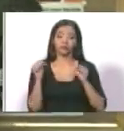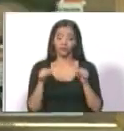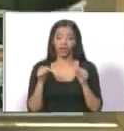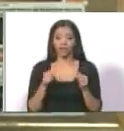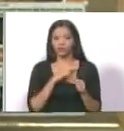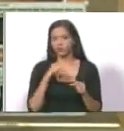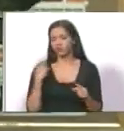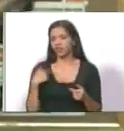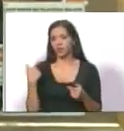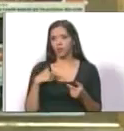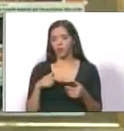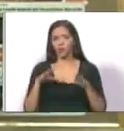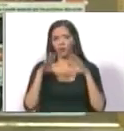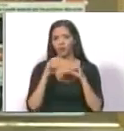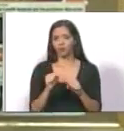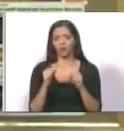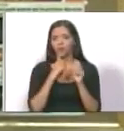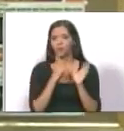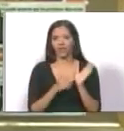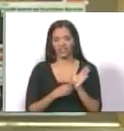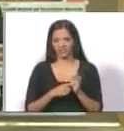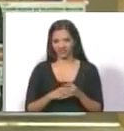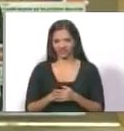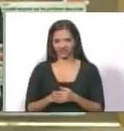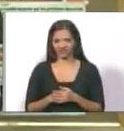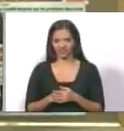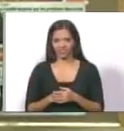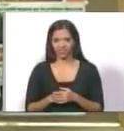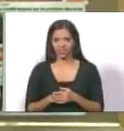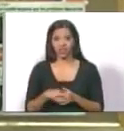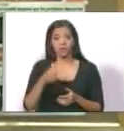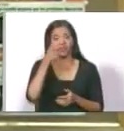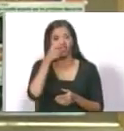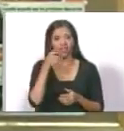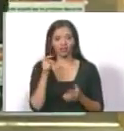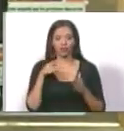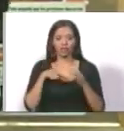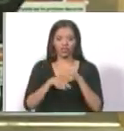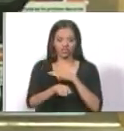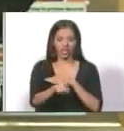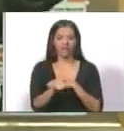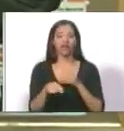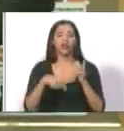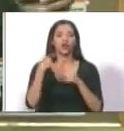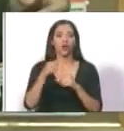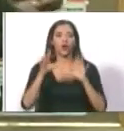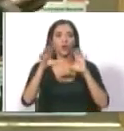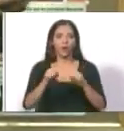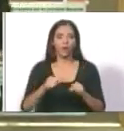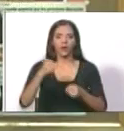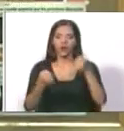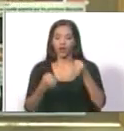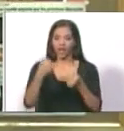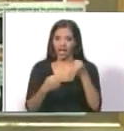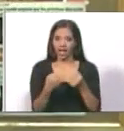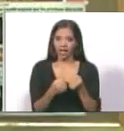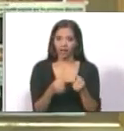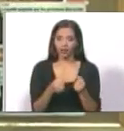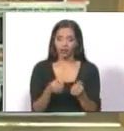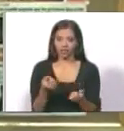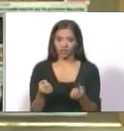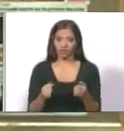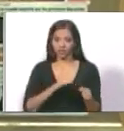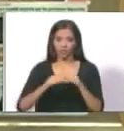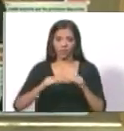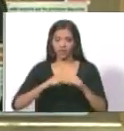desde tomado completamente, vigilando a los que llegaron. Luego tomamos los carros en los cuales ellos se movilizaron,